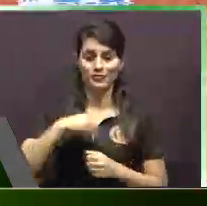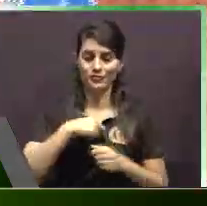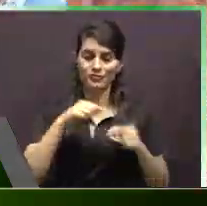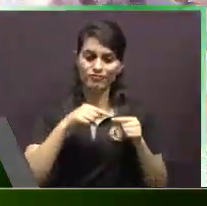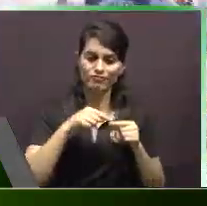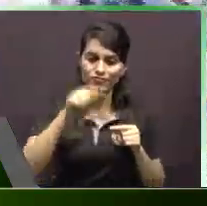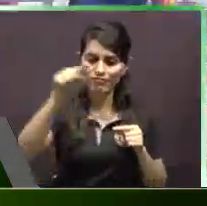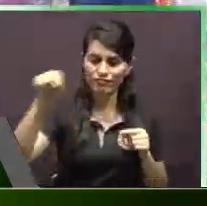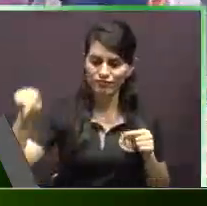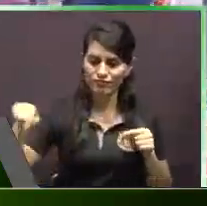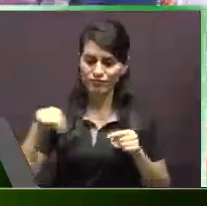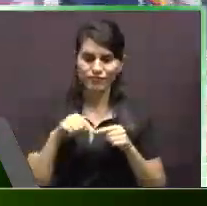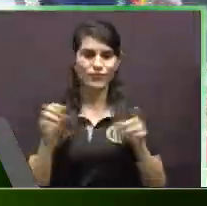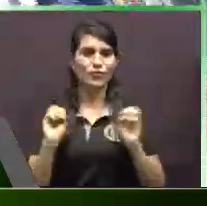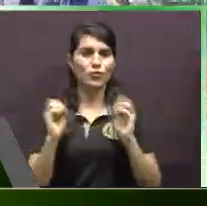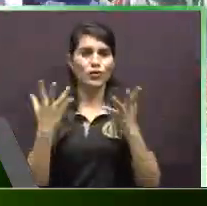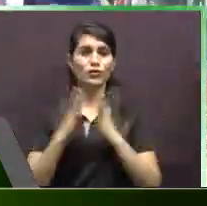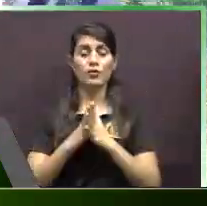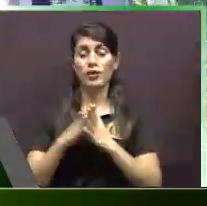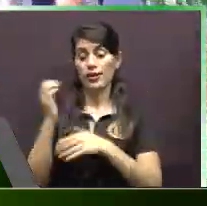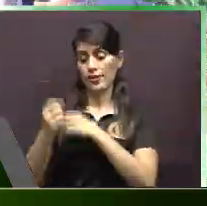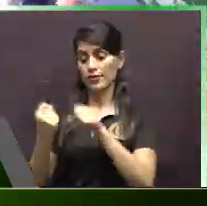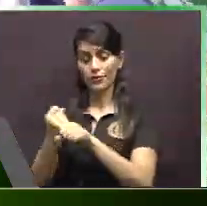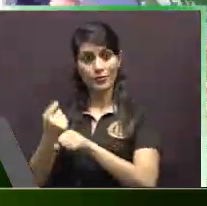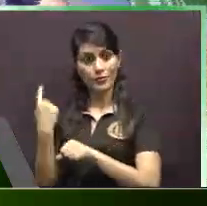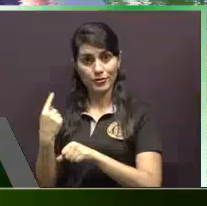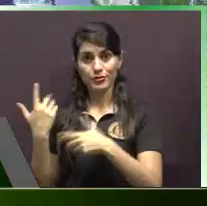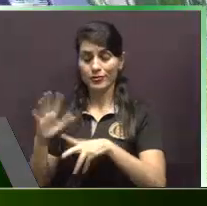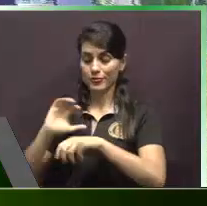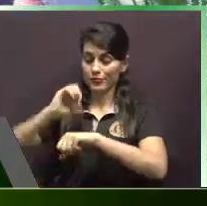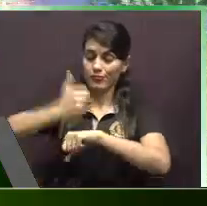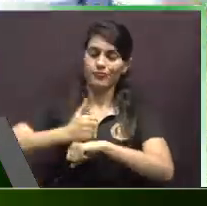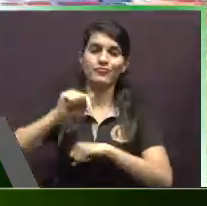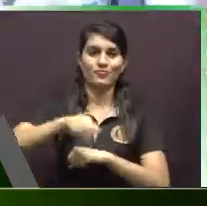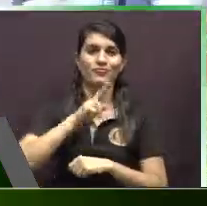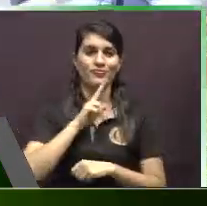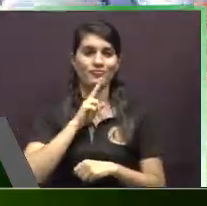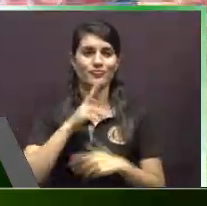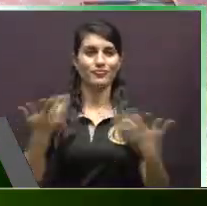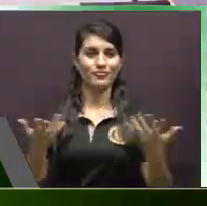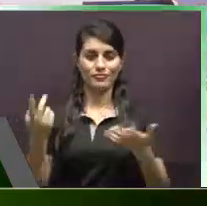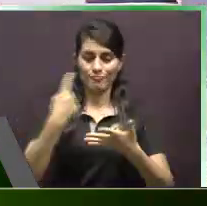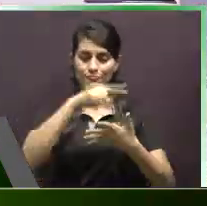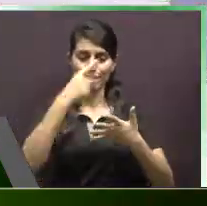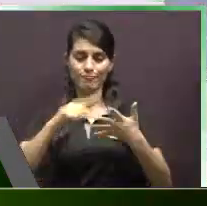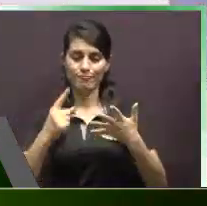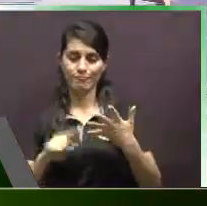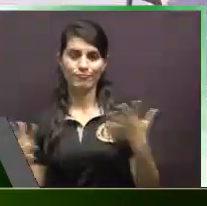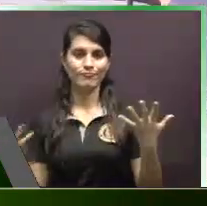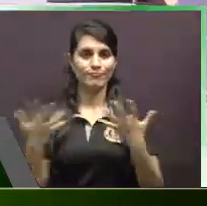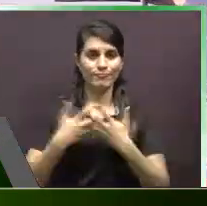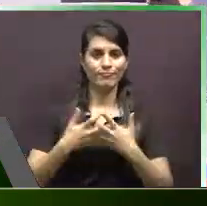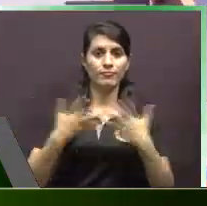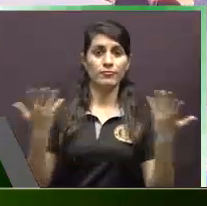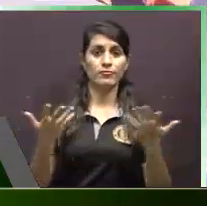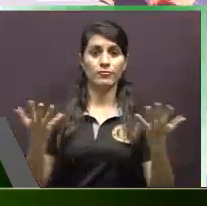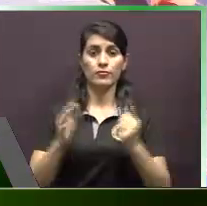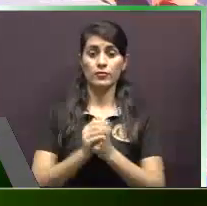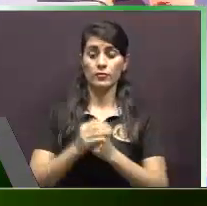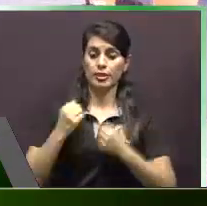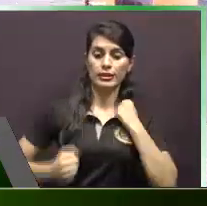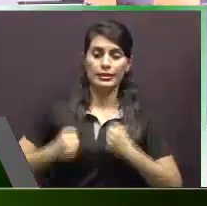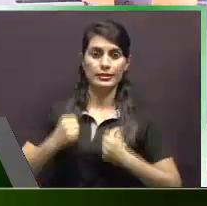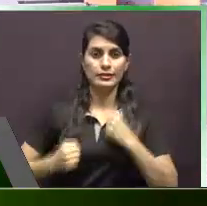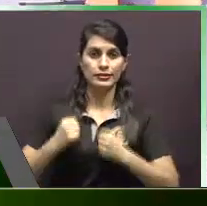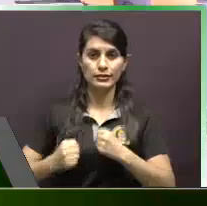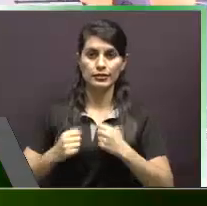distancia oficial de una maratón, que fue certificada el año pasado y que nos permitió, además de cumplir con todos los requisitos, de convertirnos en la maratón oficial